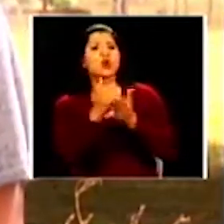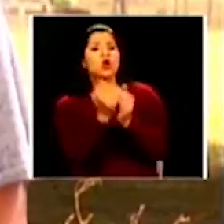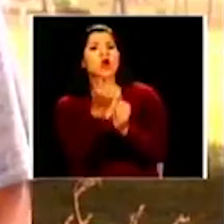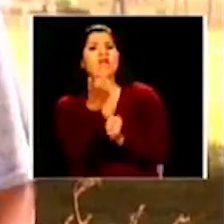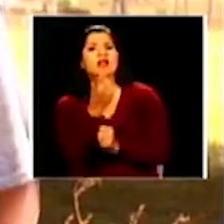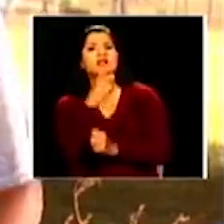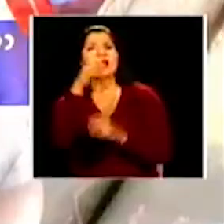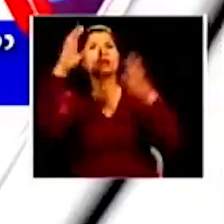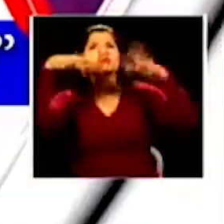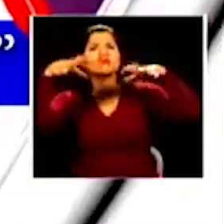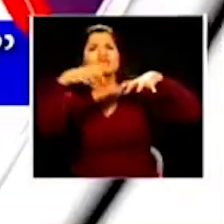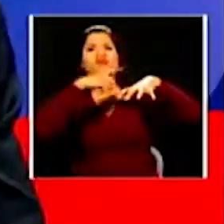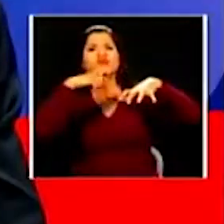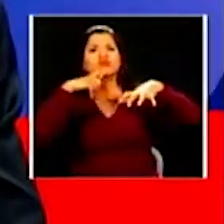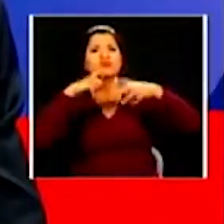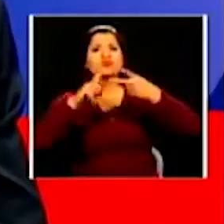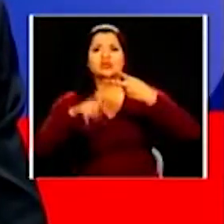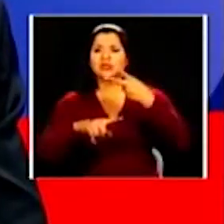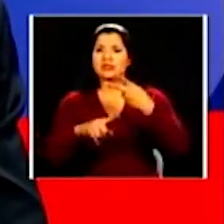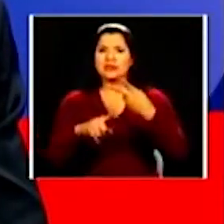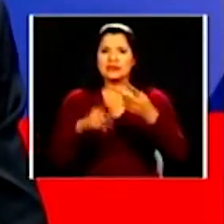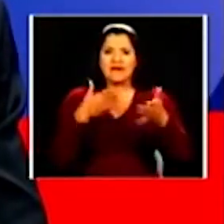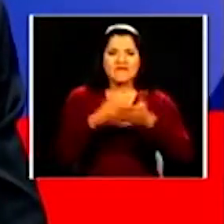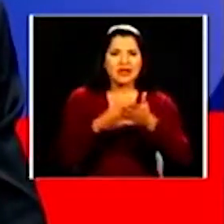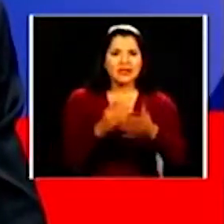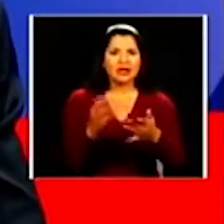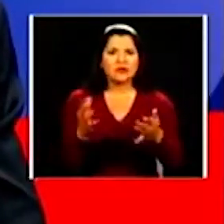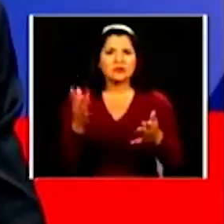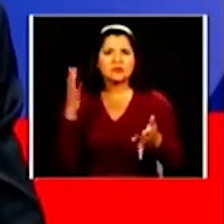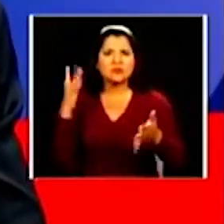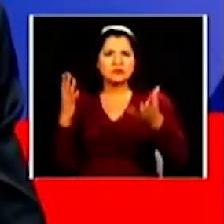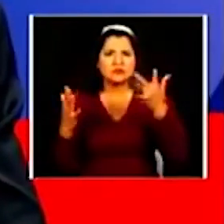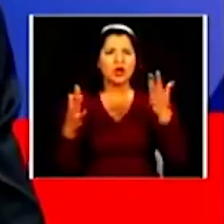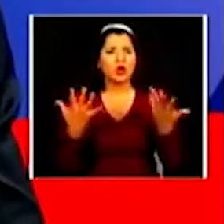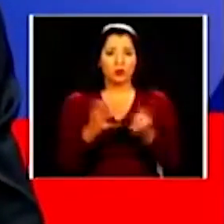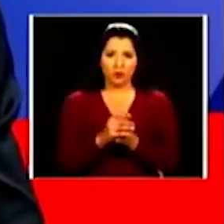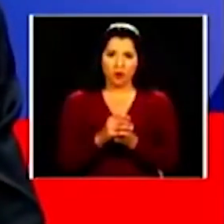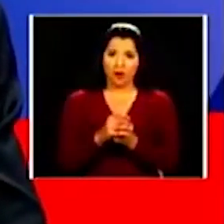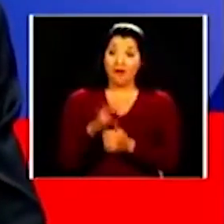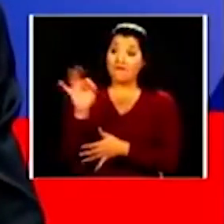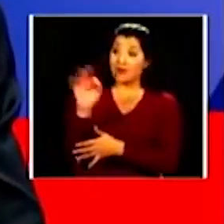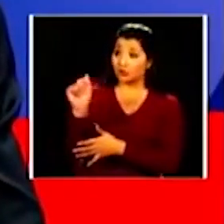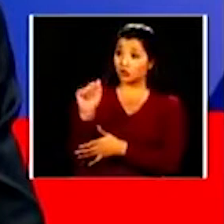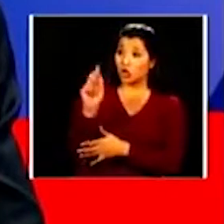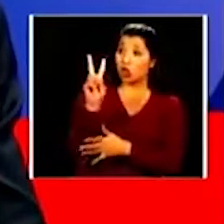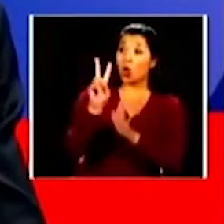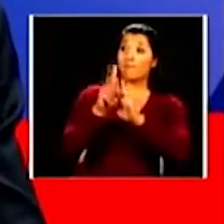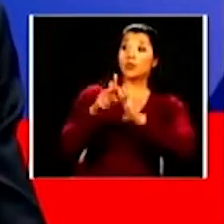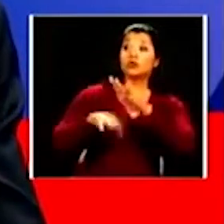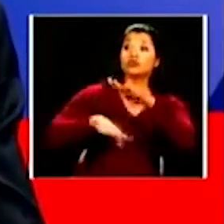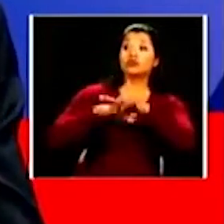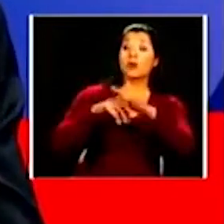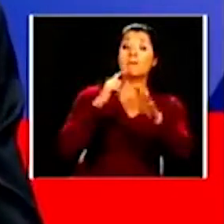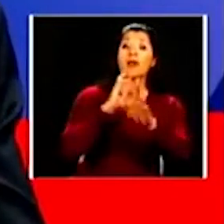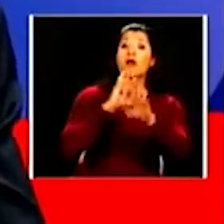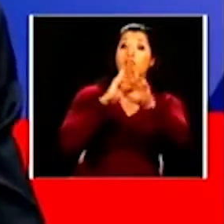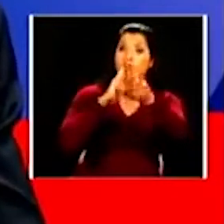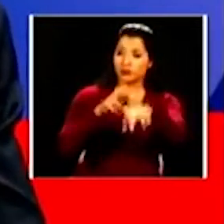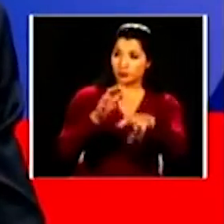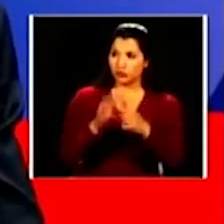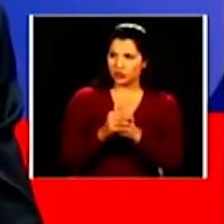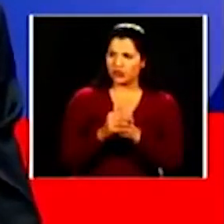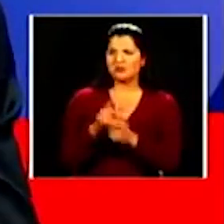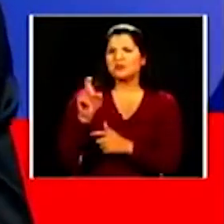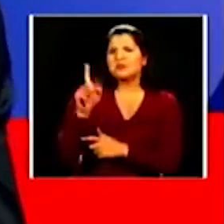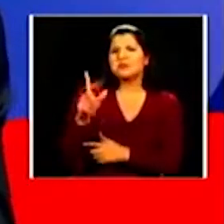provincia? Muy bien, don Fabricio, esta vez le corresponde a usted hasta 2 minutos para responderle a don Anthony, que esencialmente lo que él